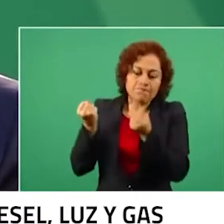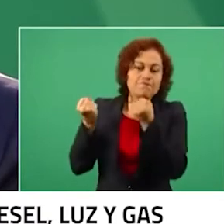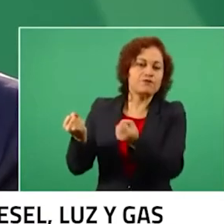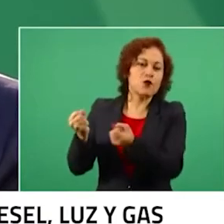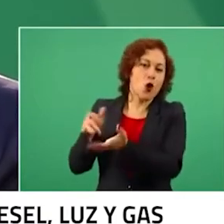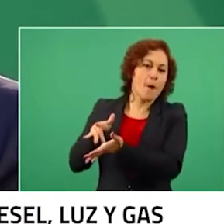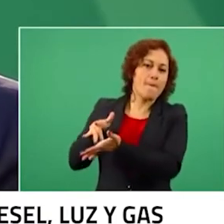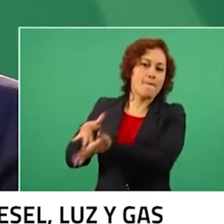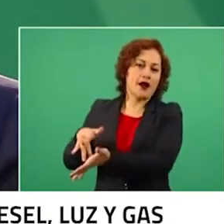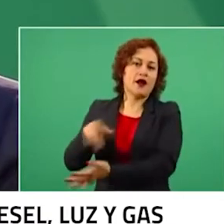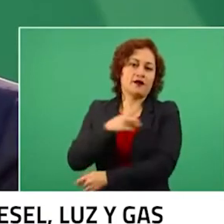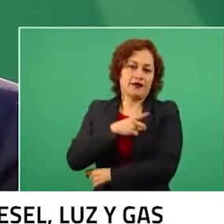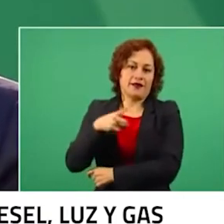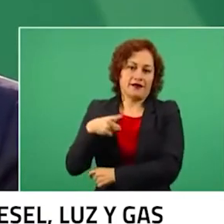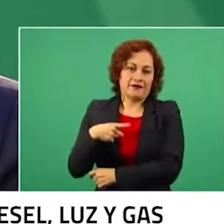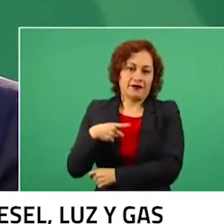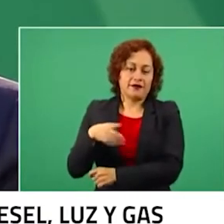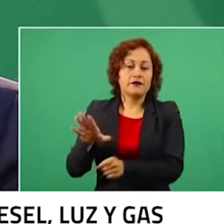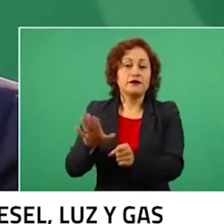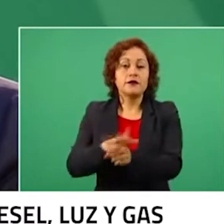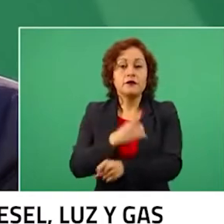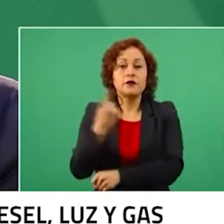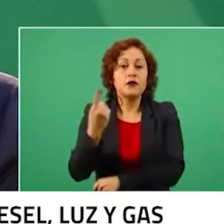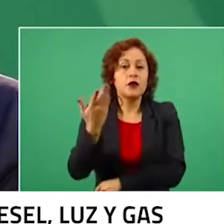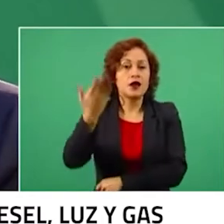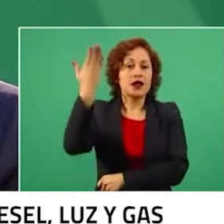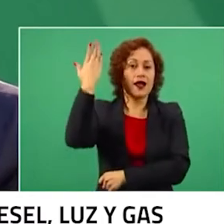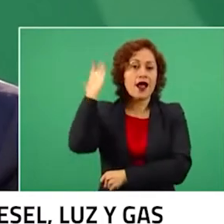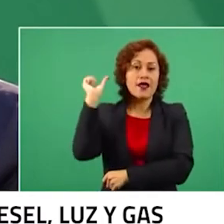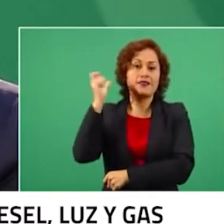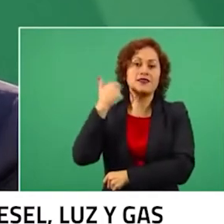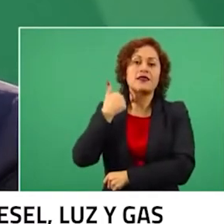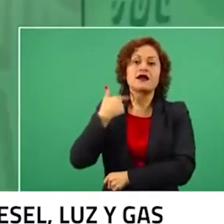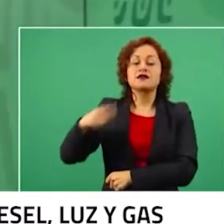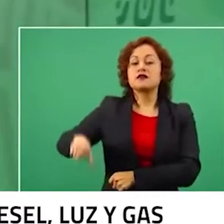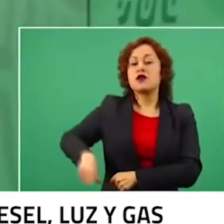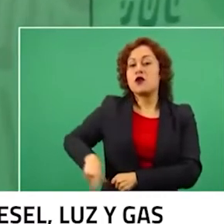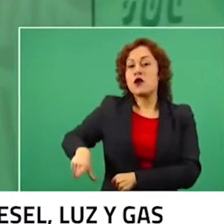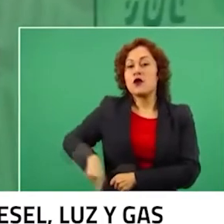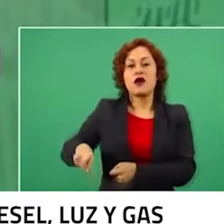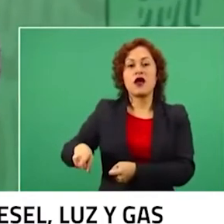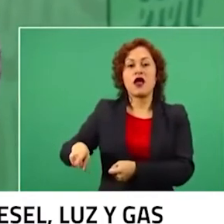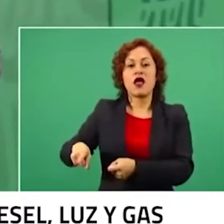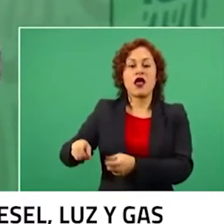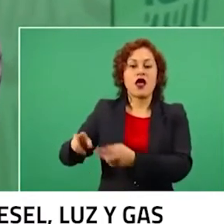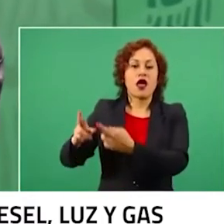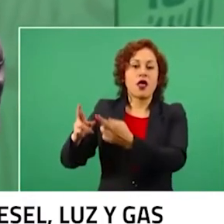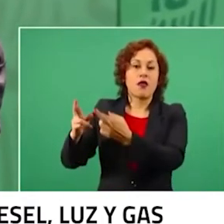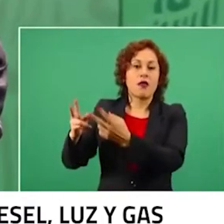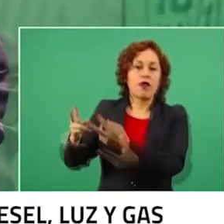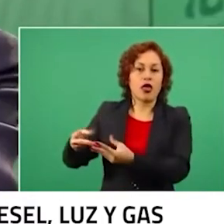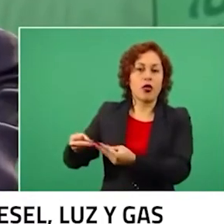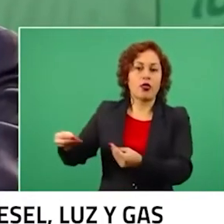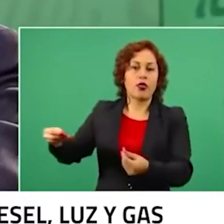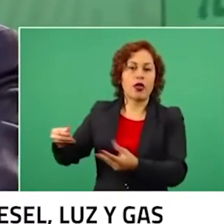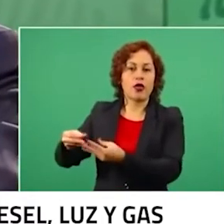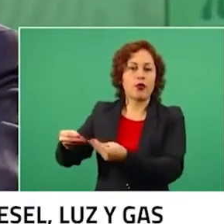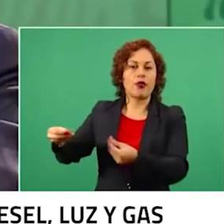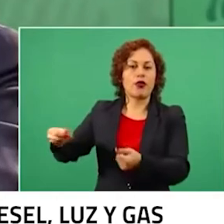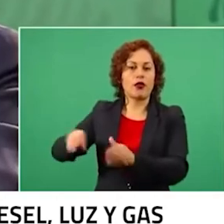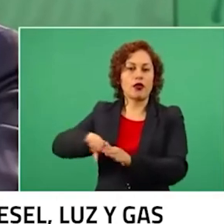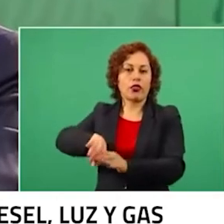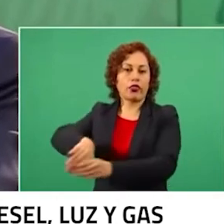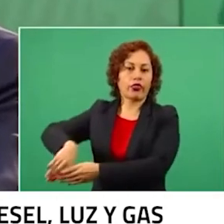las estaban destruyendo de manera deliberada para dejarles el mercado de los energéticos a las